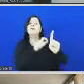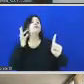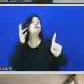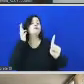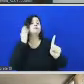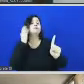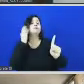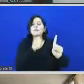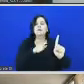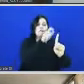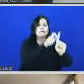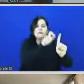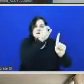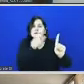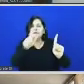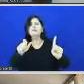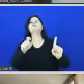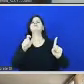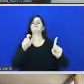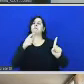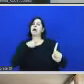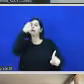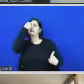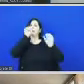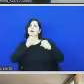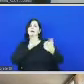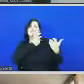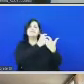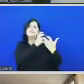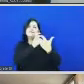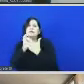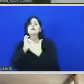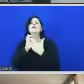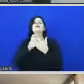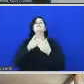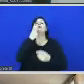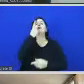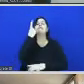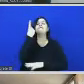de capacidad es una idea que nace del complejo